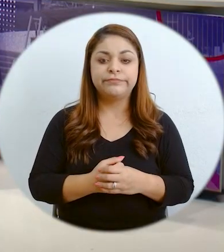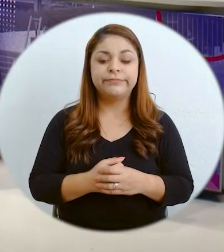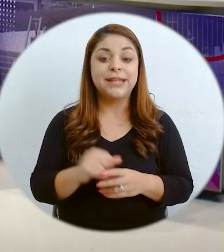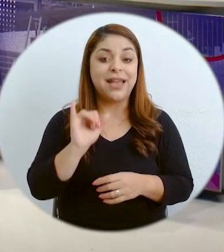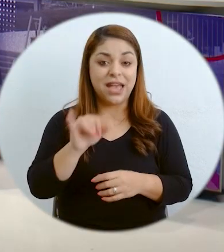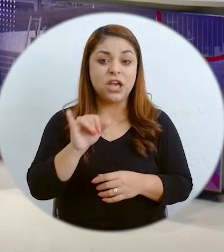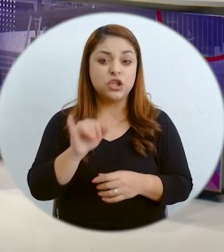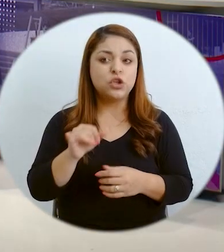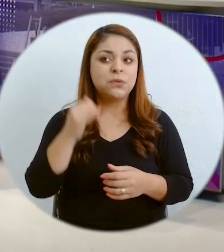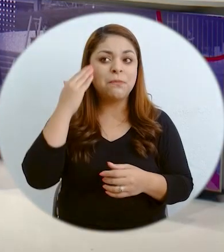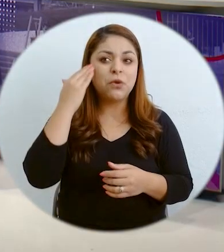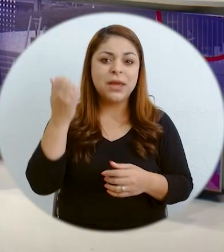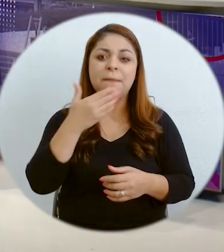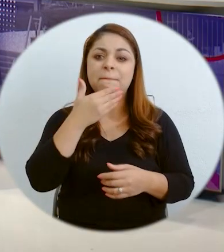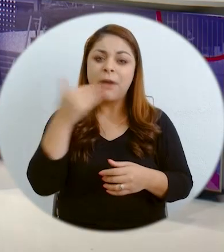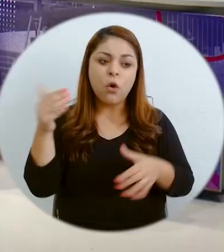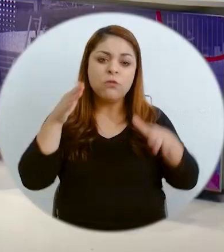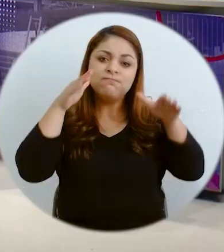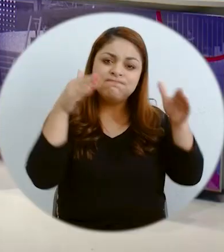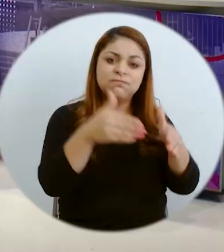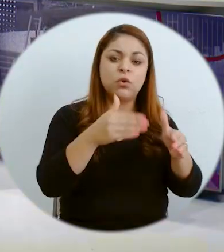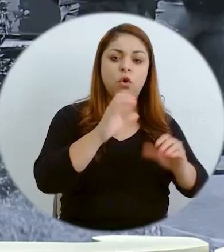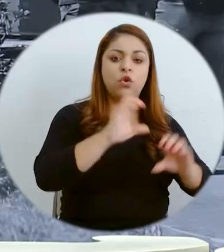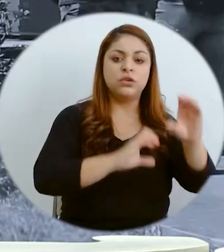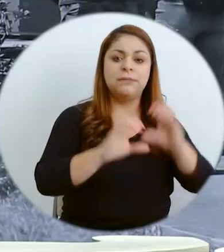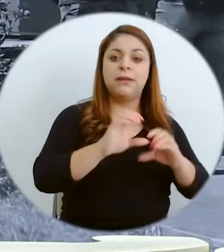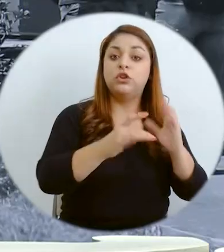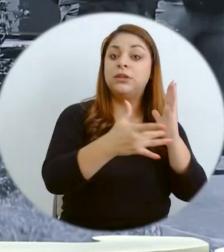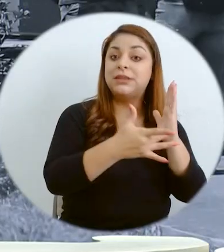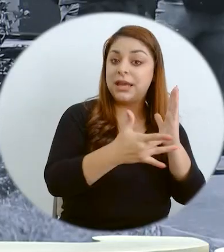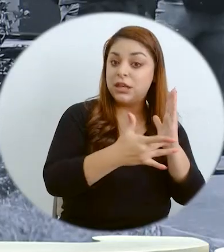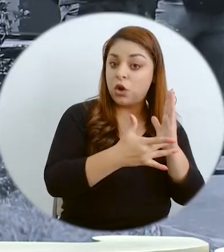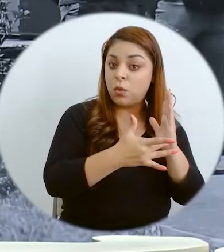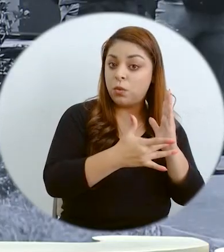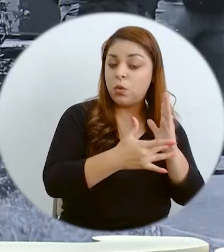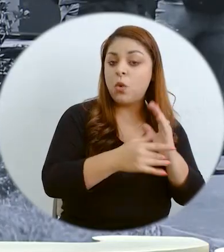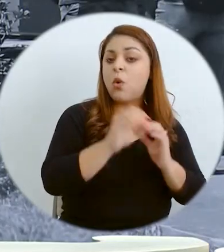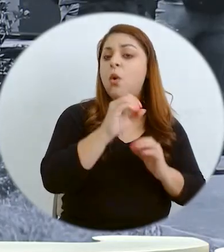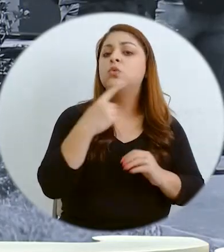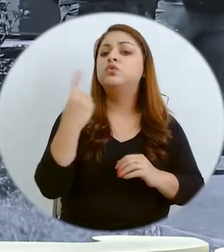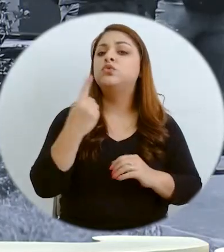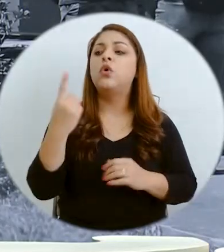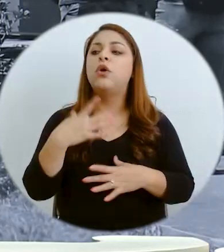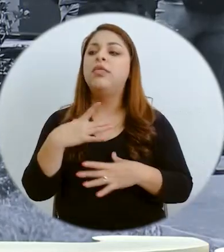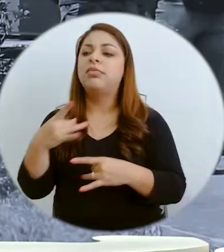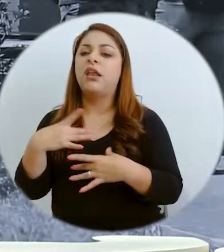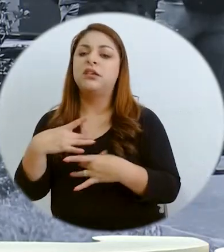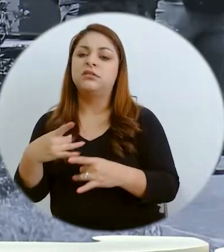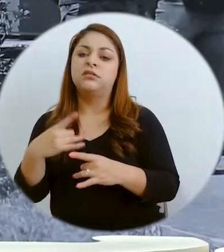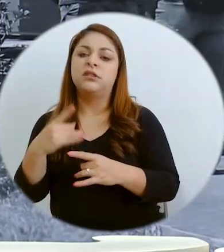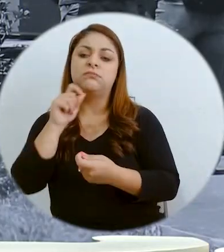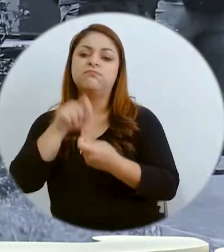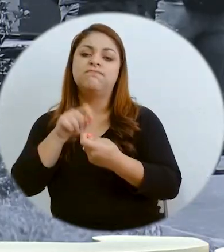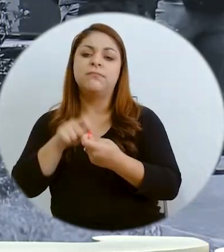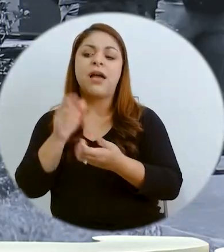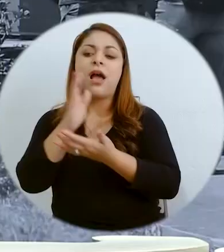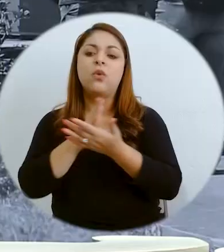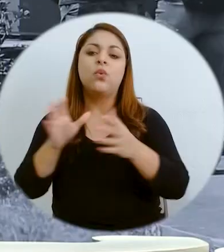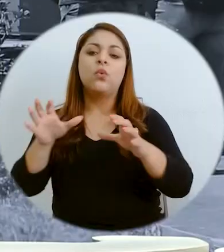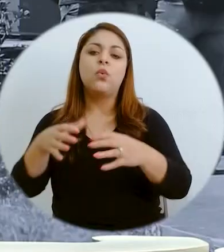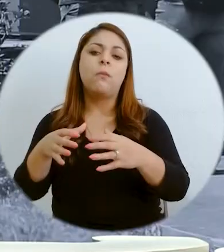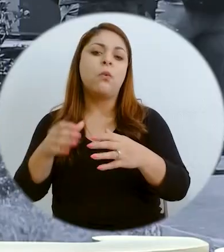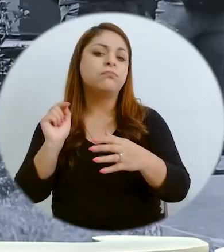responde a un conocimiento técnico, científicamente generado, o es solo por el interés particular de